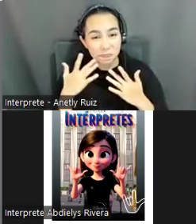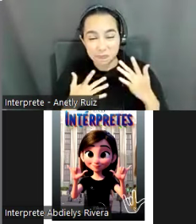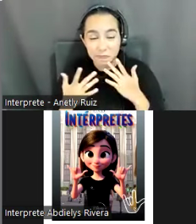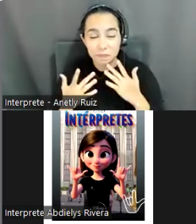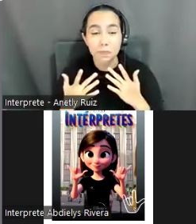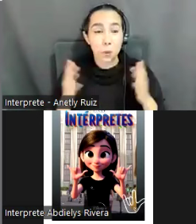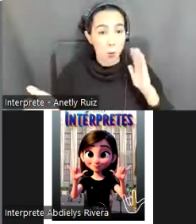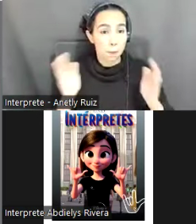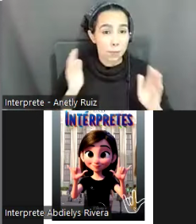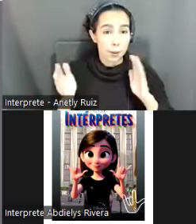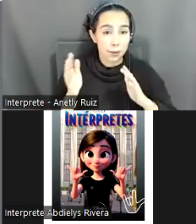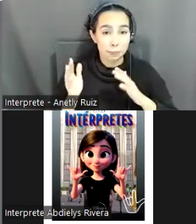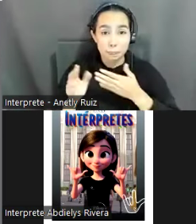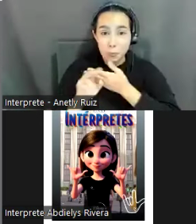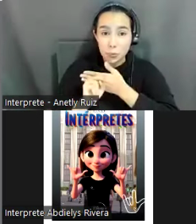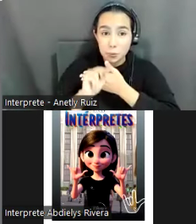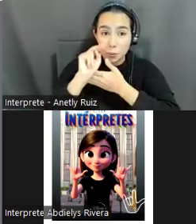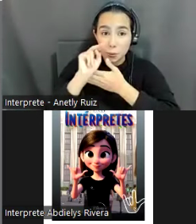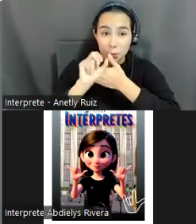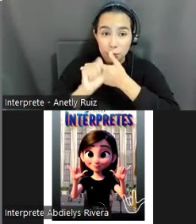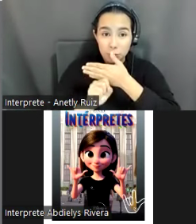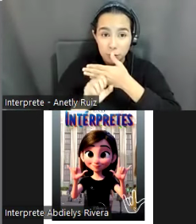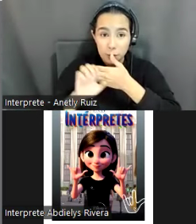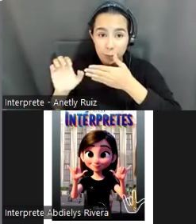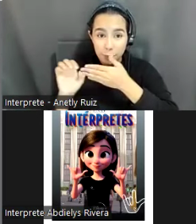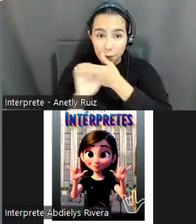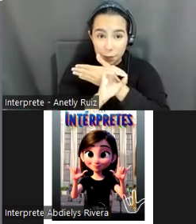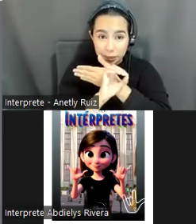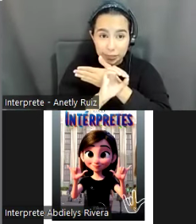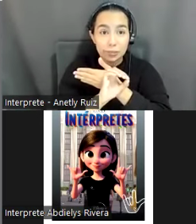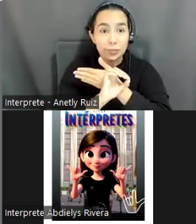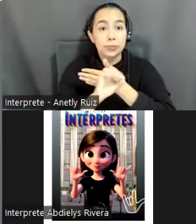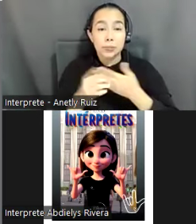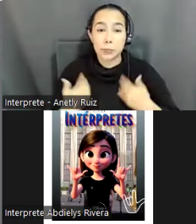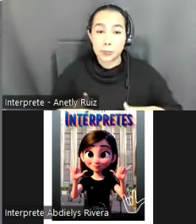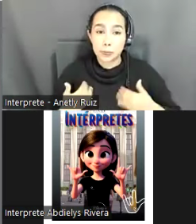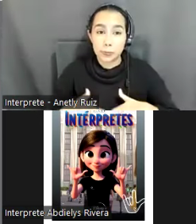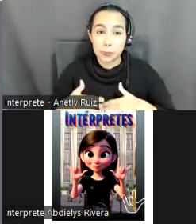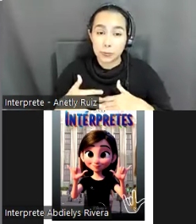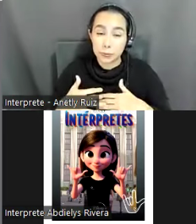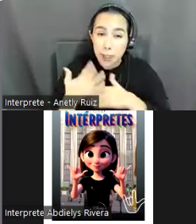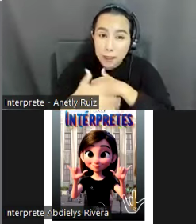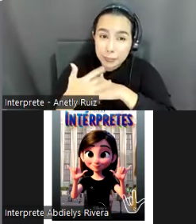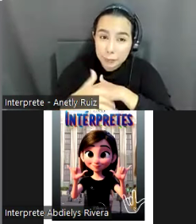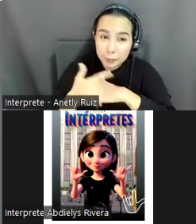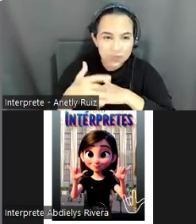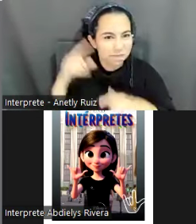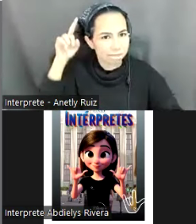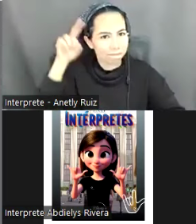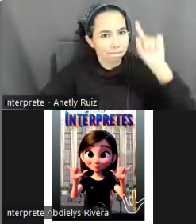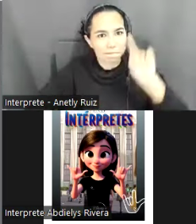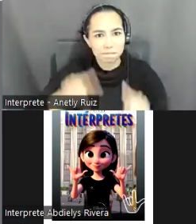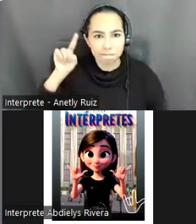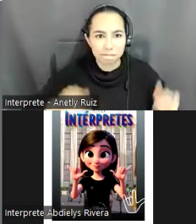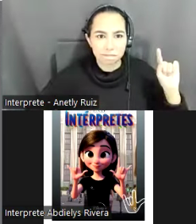área oeste o sur o oeste. Yo lo he observado. A través de mi carrera, discúlpenme, a través de mi carrera he podido